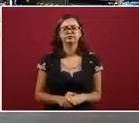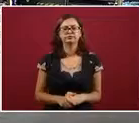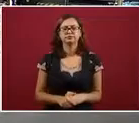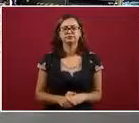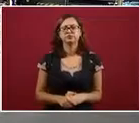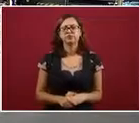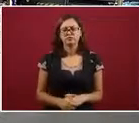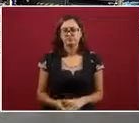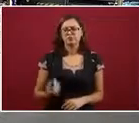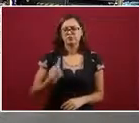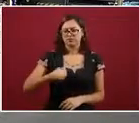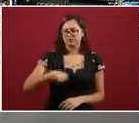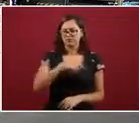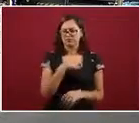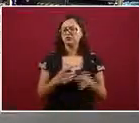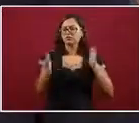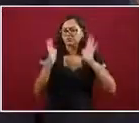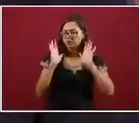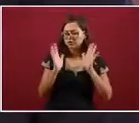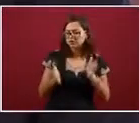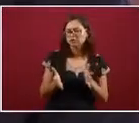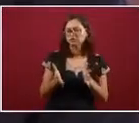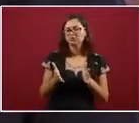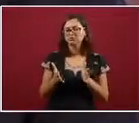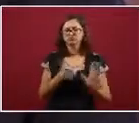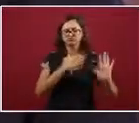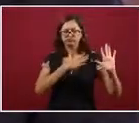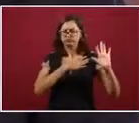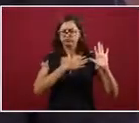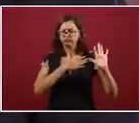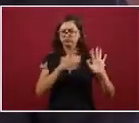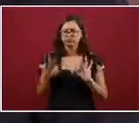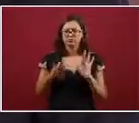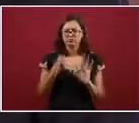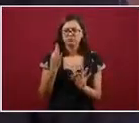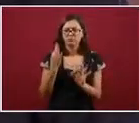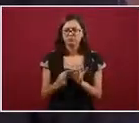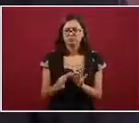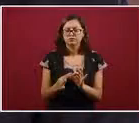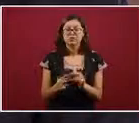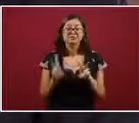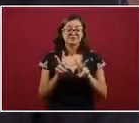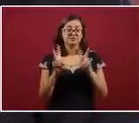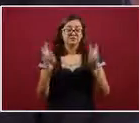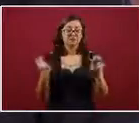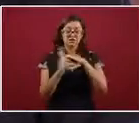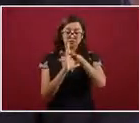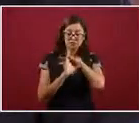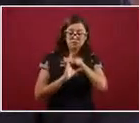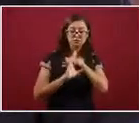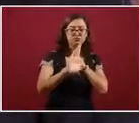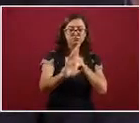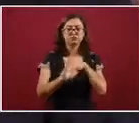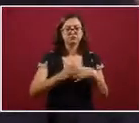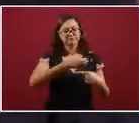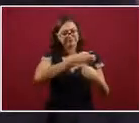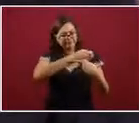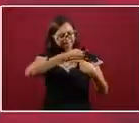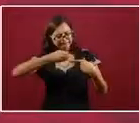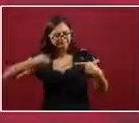cumpliendo con el compromiso que hicimos de ordenar la migración en nuestro